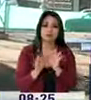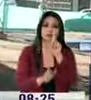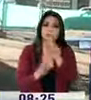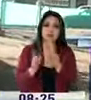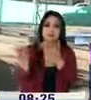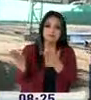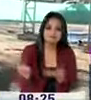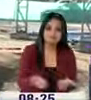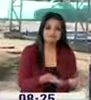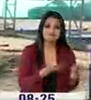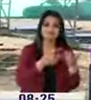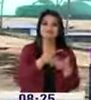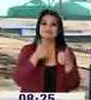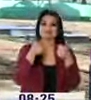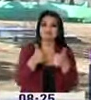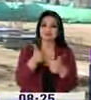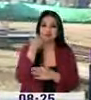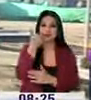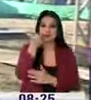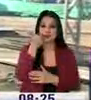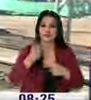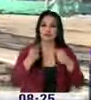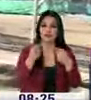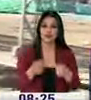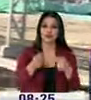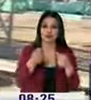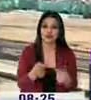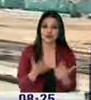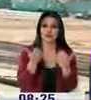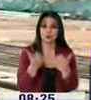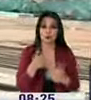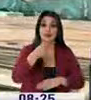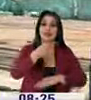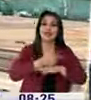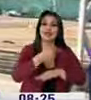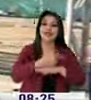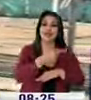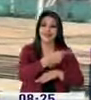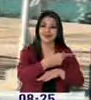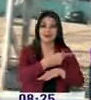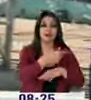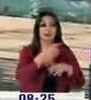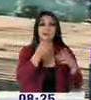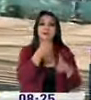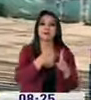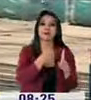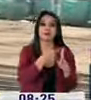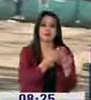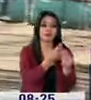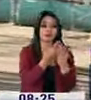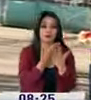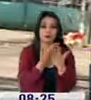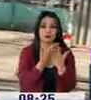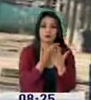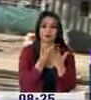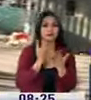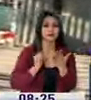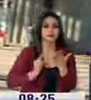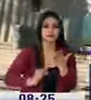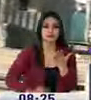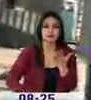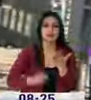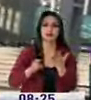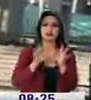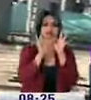recibir a estos usuarios que llegan todos los días. Vamos a hablar con la gerente de operaciones del mercado para que nos amplíe la información y nos cuente por favor a detalle cuáles